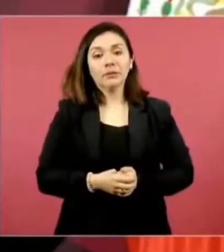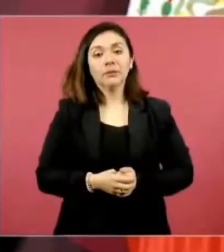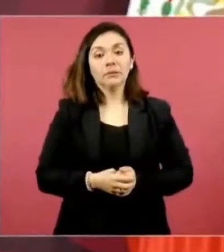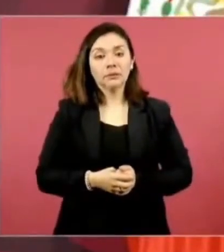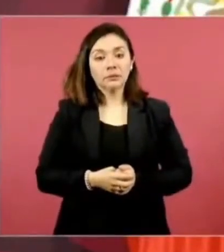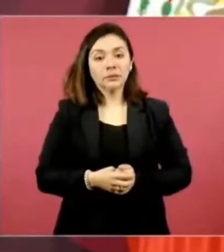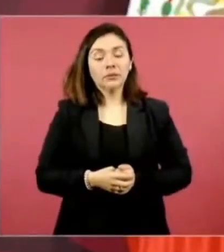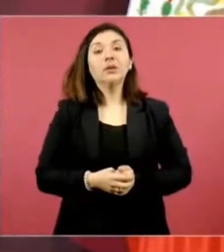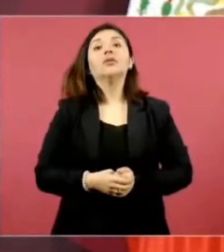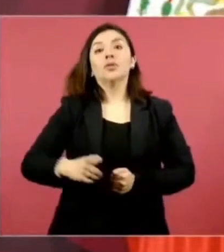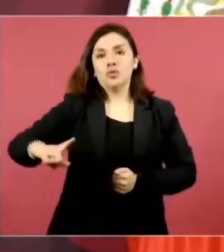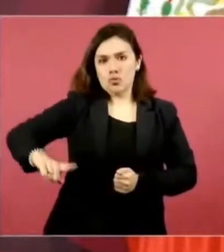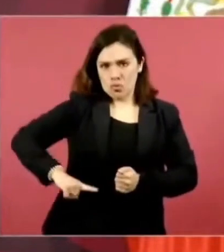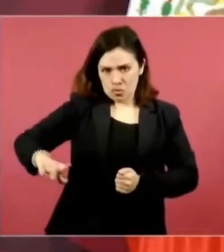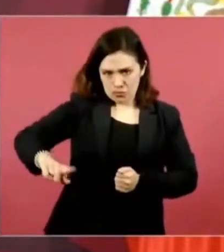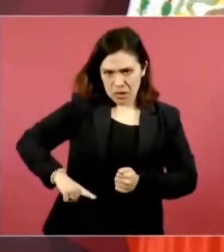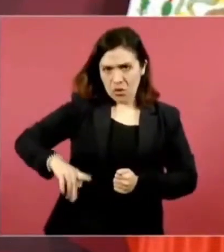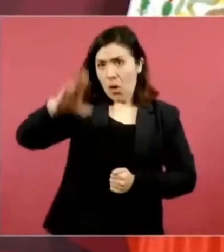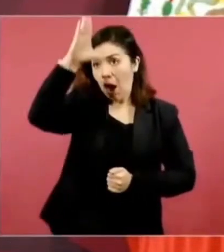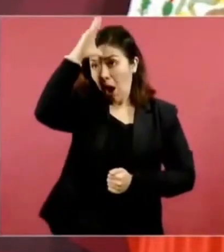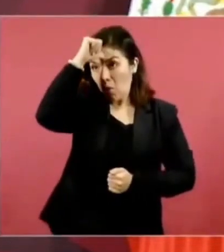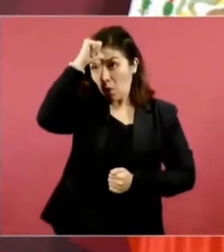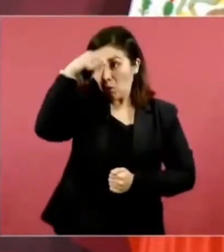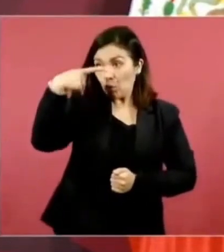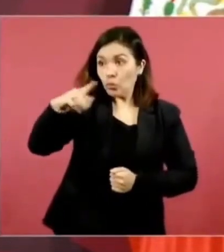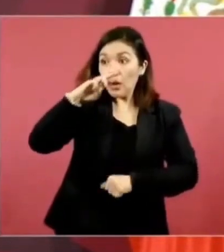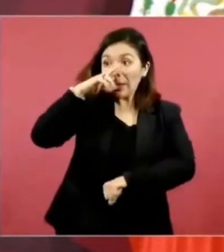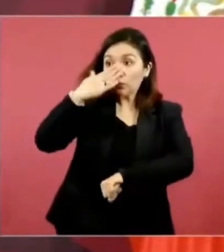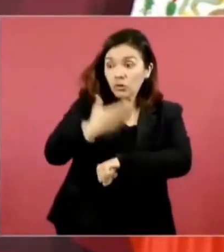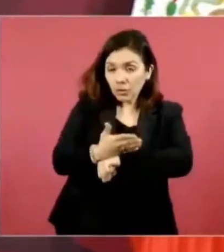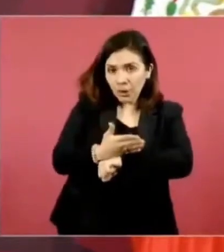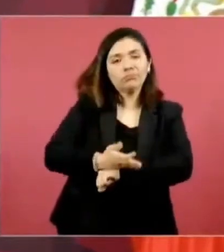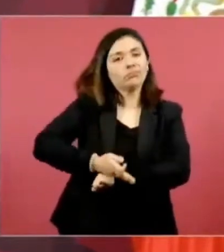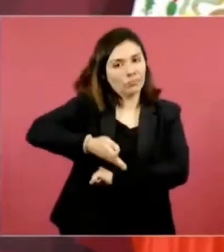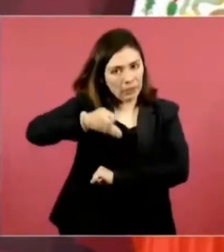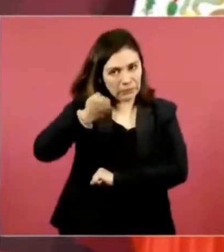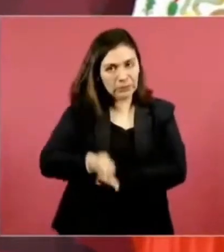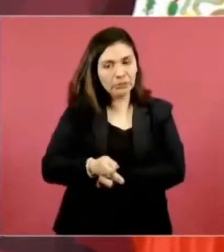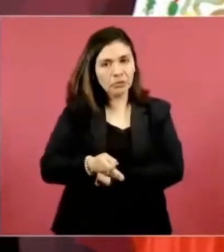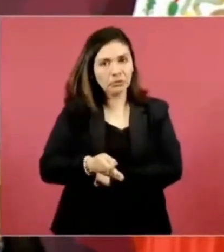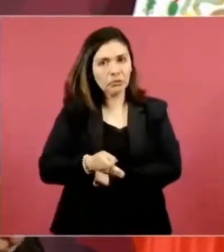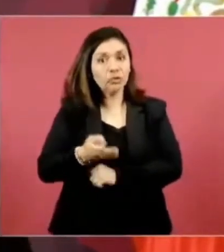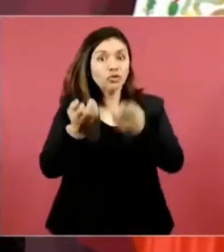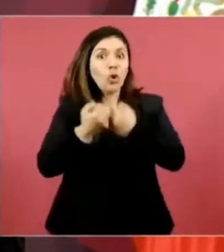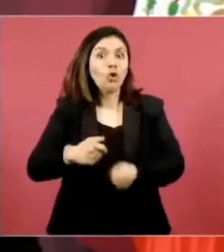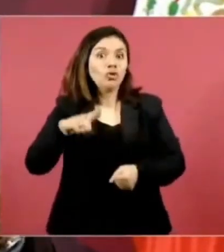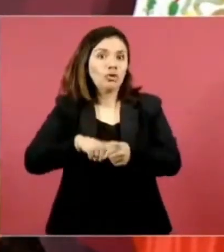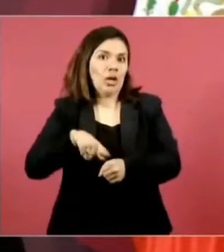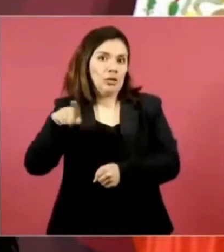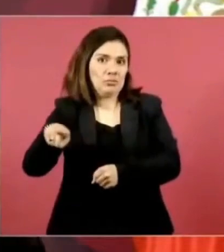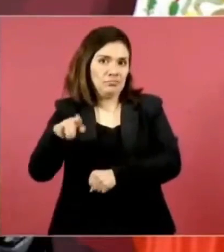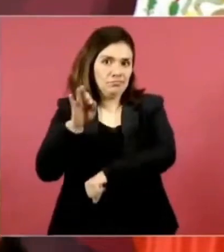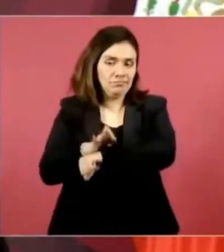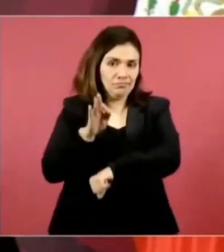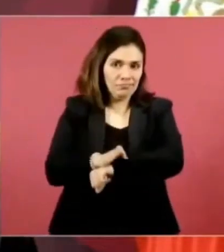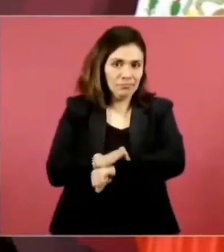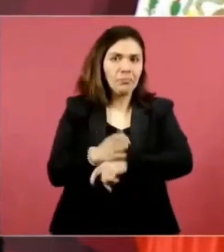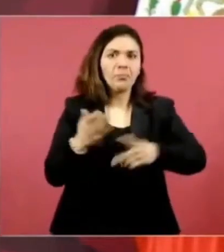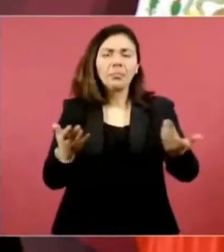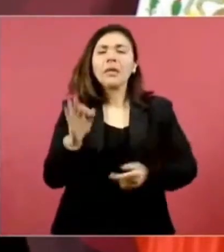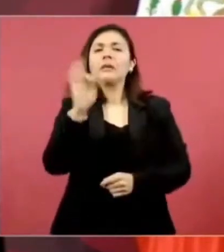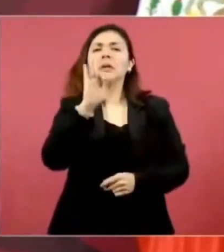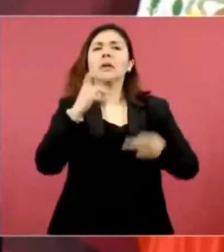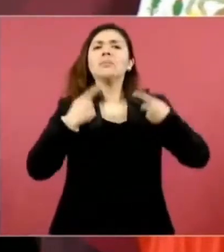y que el Estado cumpla con su responsabilidad social. ¿Cómo es que si uno se